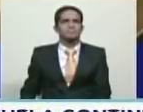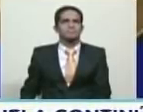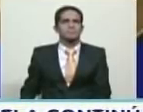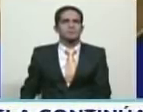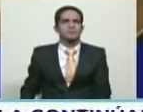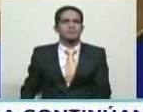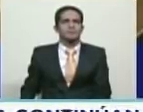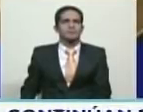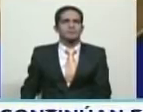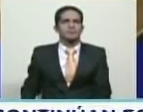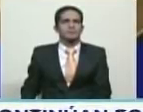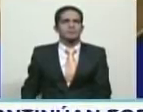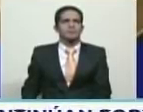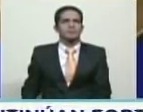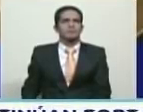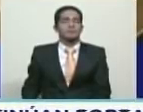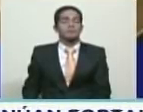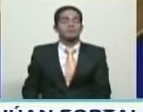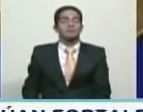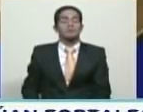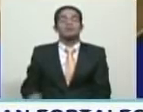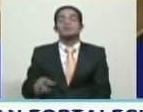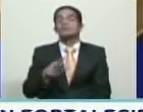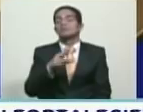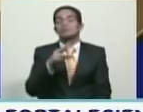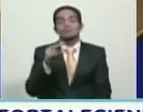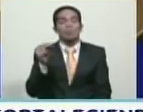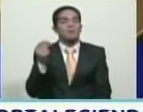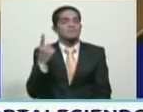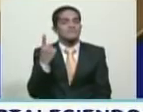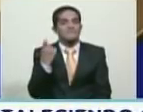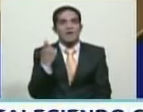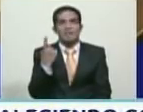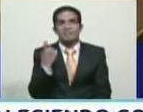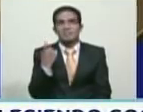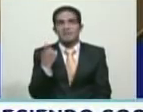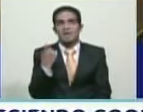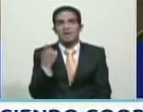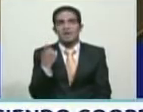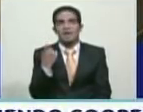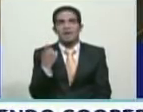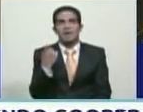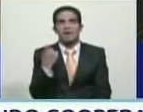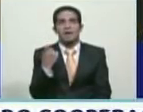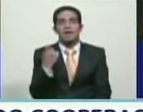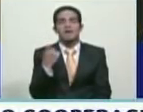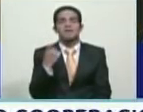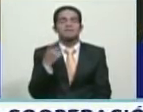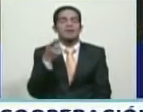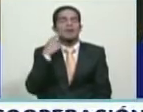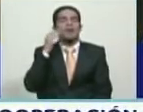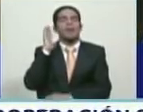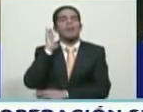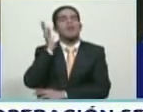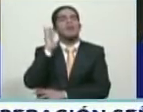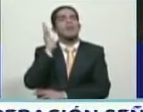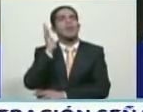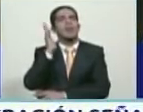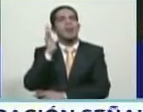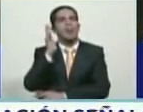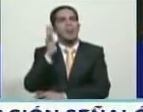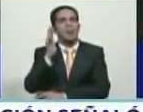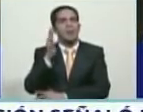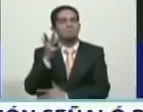We don't have to present this argument y no tenemos que hacer esta declaración de